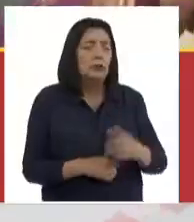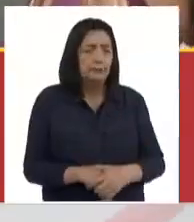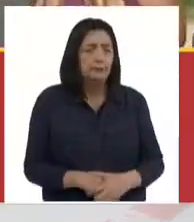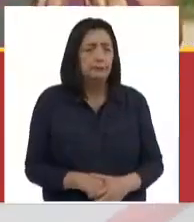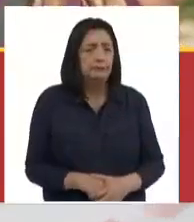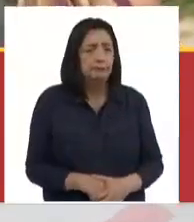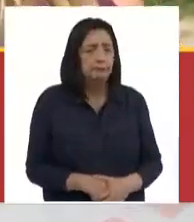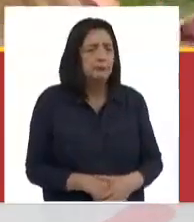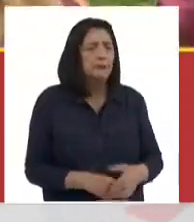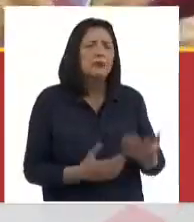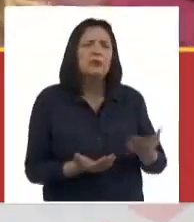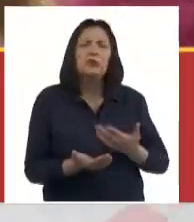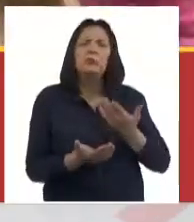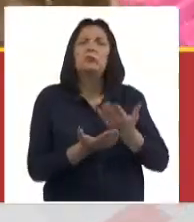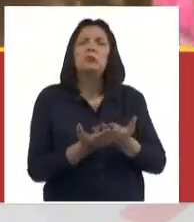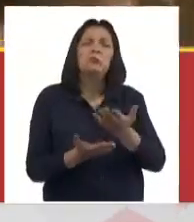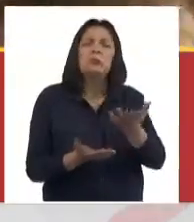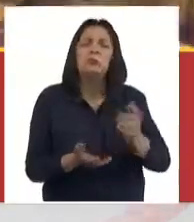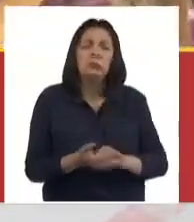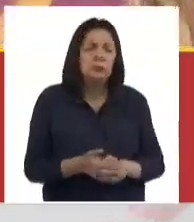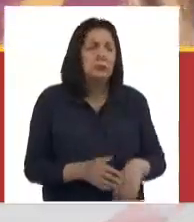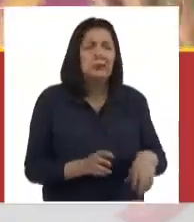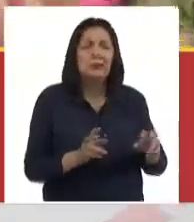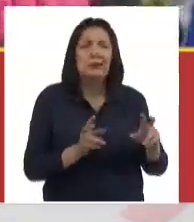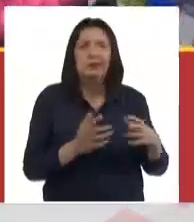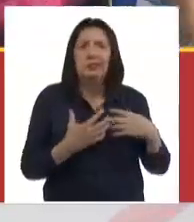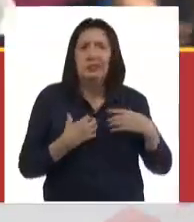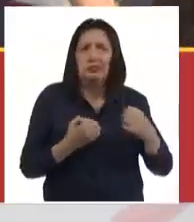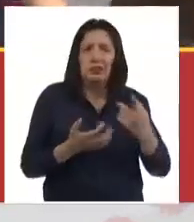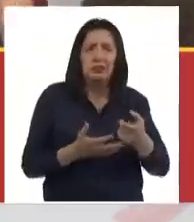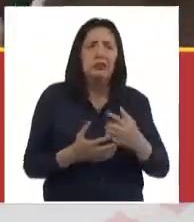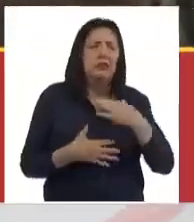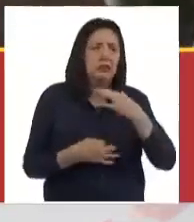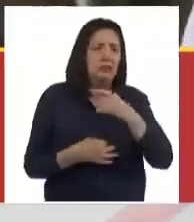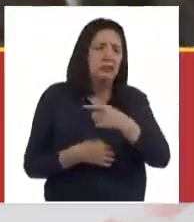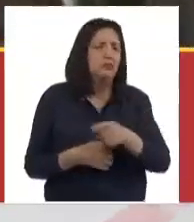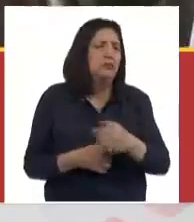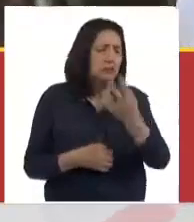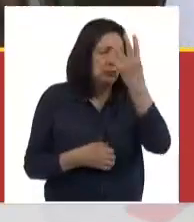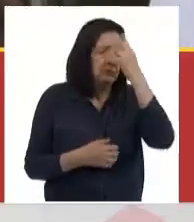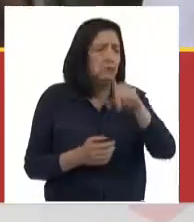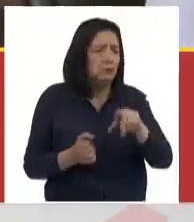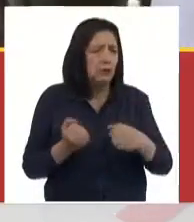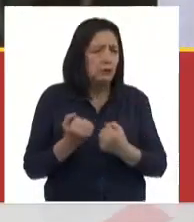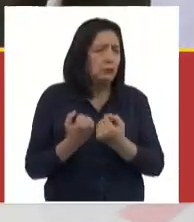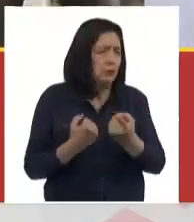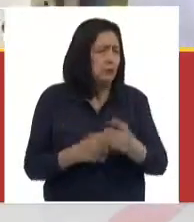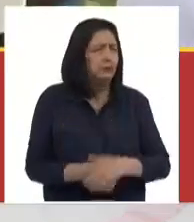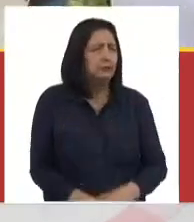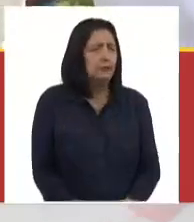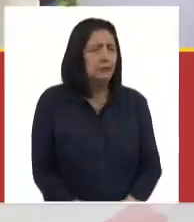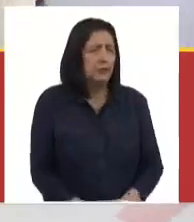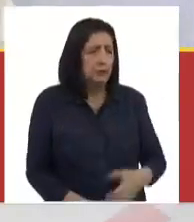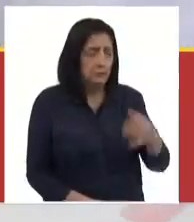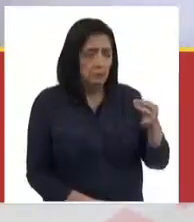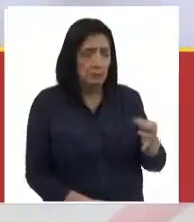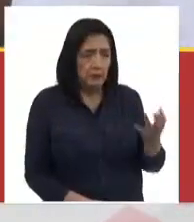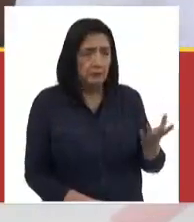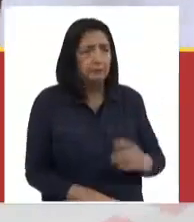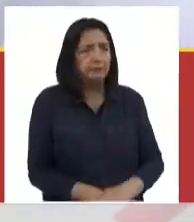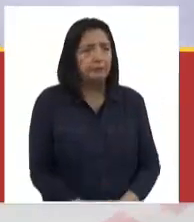de Chota. Así es. ¿Qué propuesta con respecto al sector salud le ha interesado del señor Pedro que usted lo apoya? En realidad,